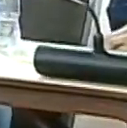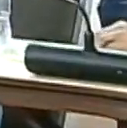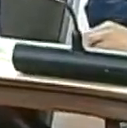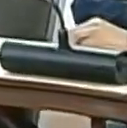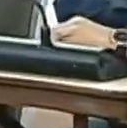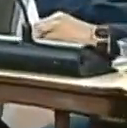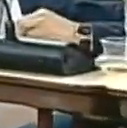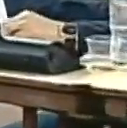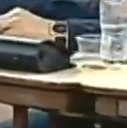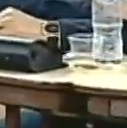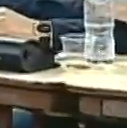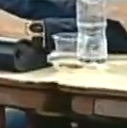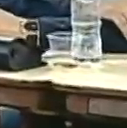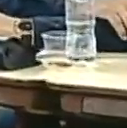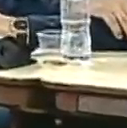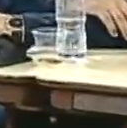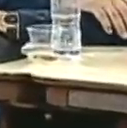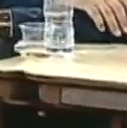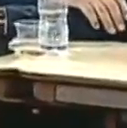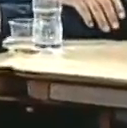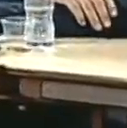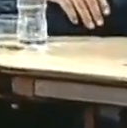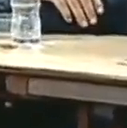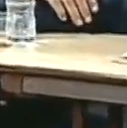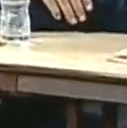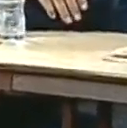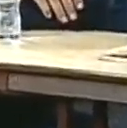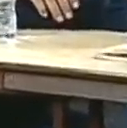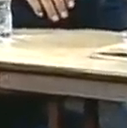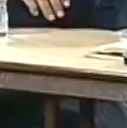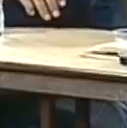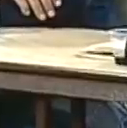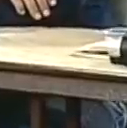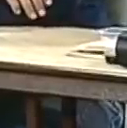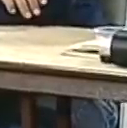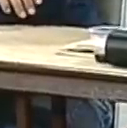piernas, calentando la mente, calentando el corazón.